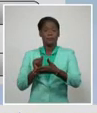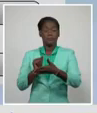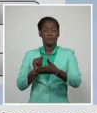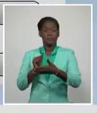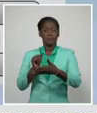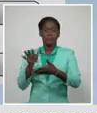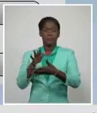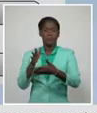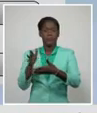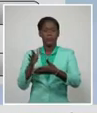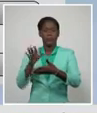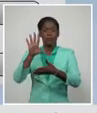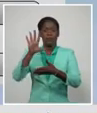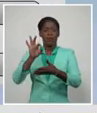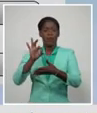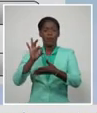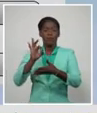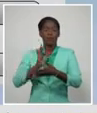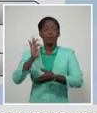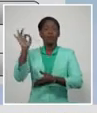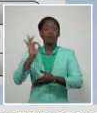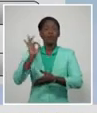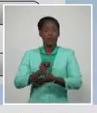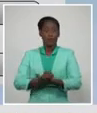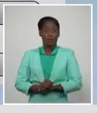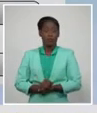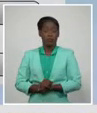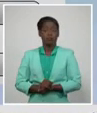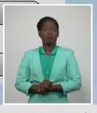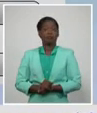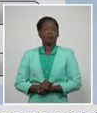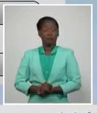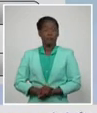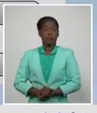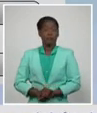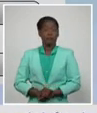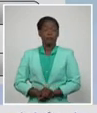el 50% de todos los del mundo,